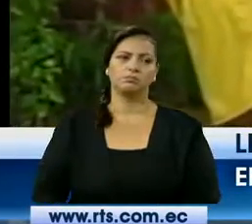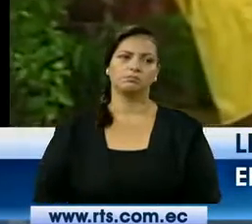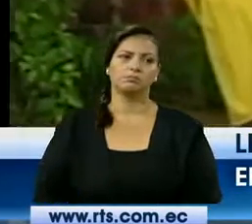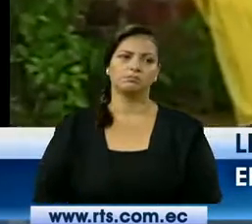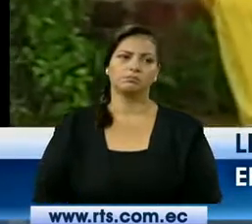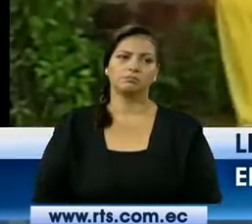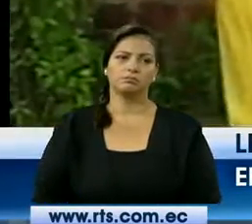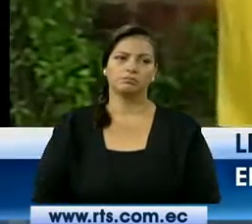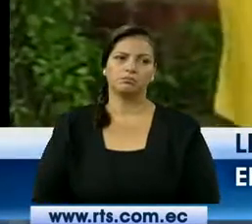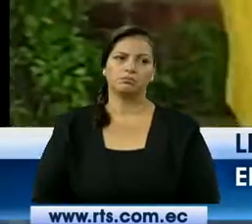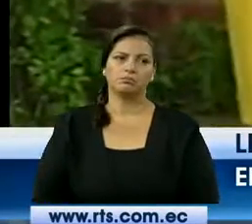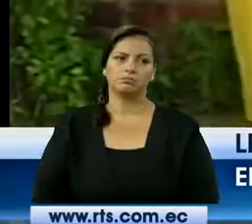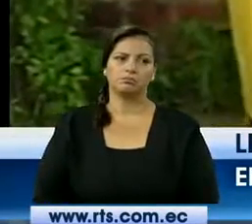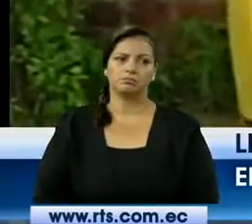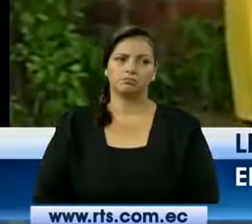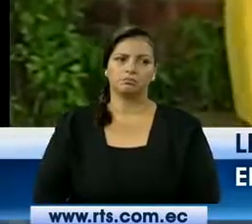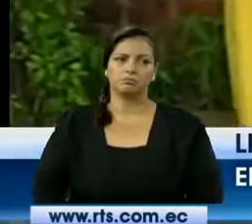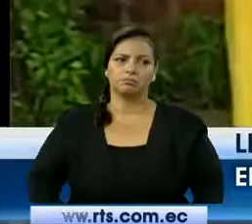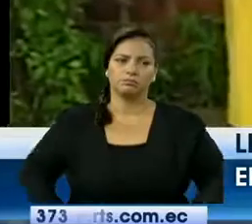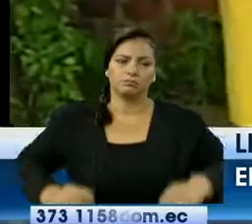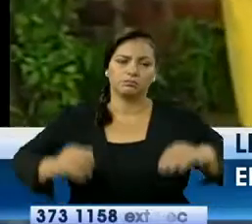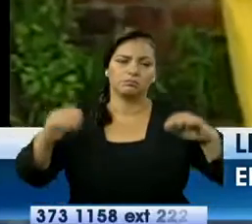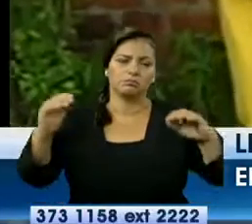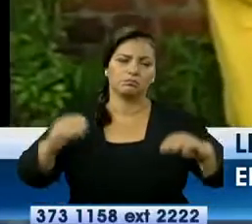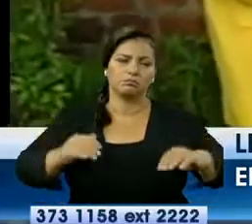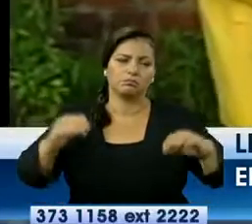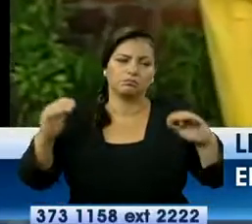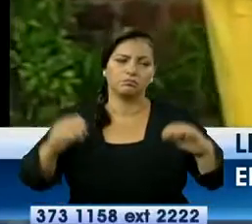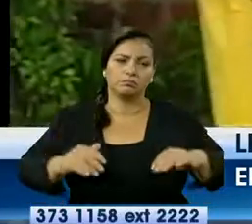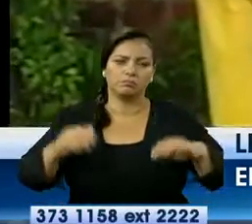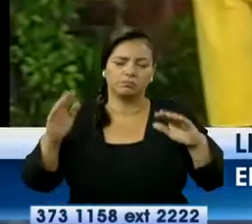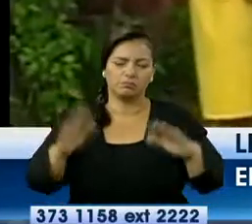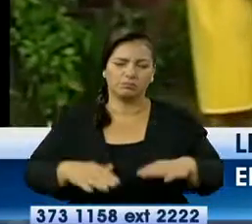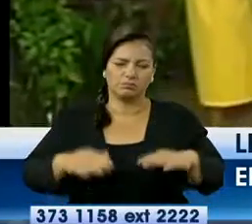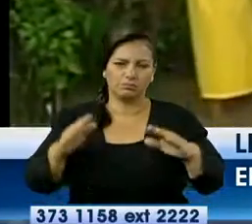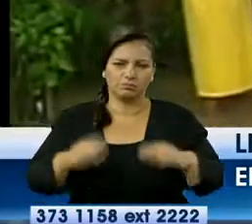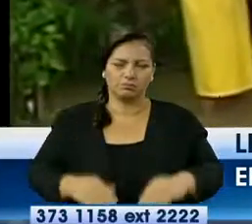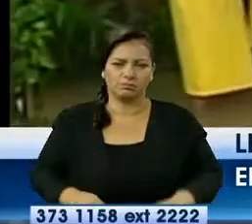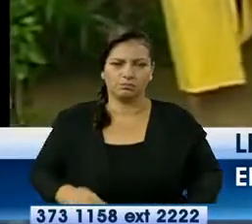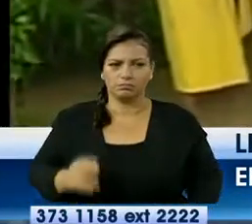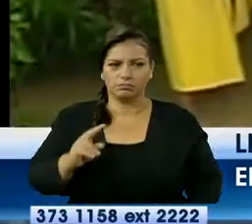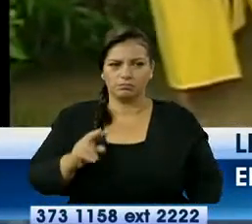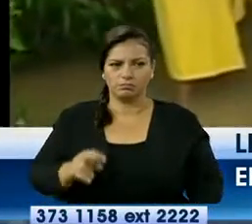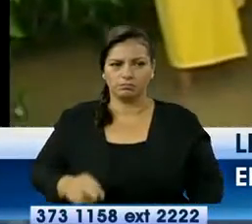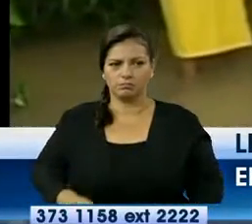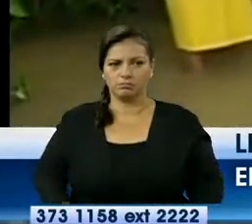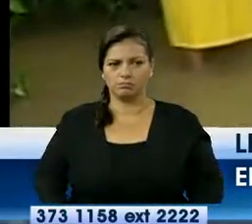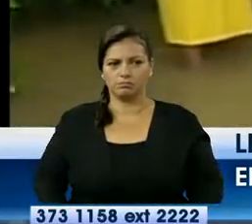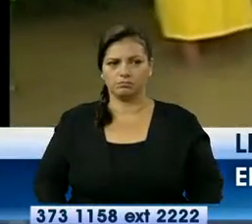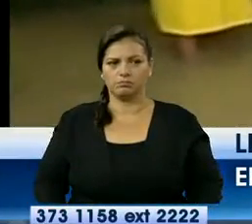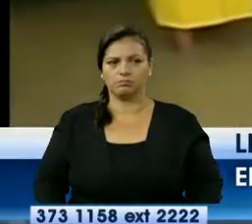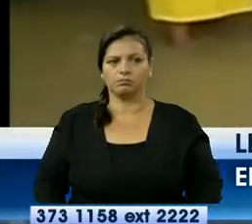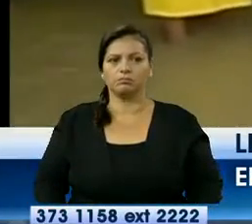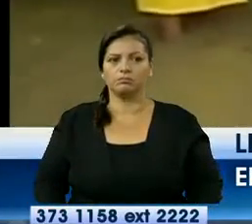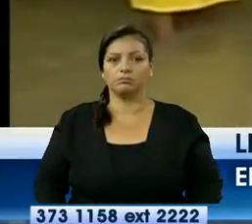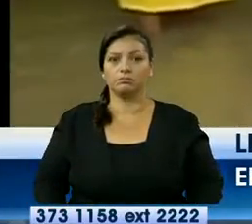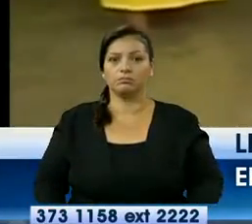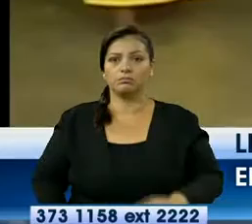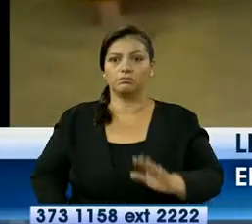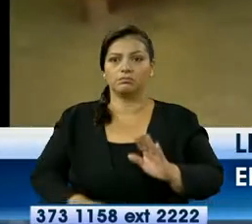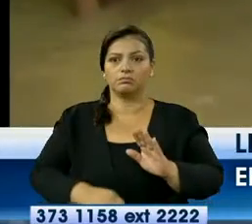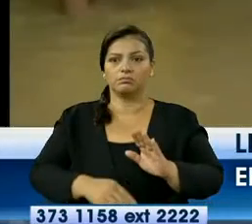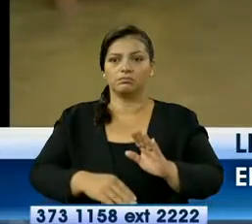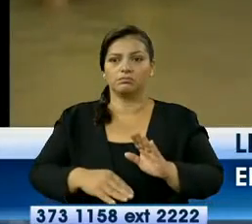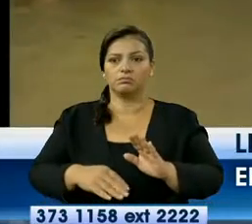vez que llueve con fuerza por acá. A ver, mi amigo. Mire usted, mire. Bueno, el agua ya nos cubrió la bota. Tenemos